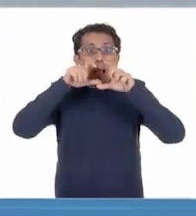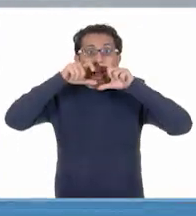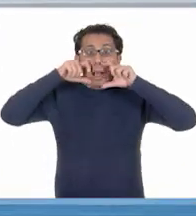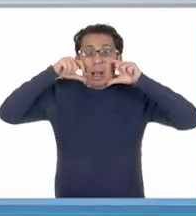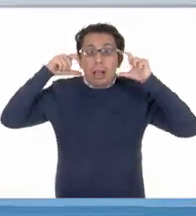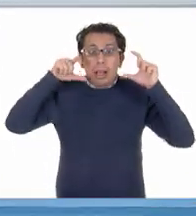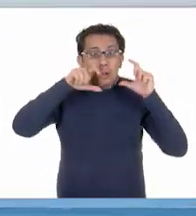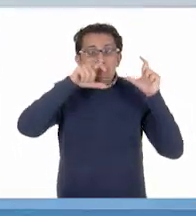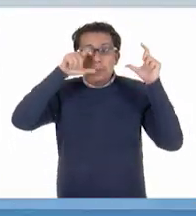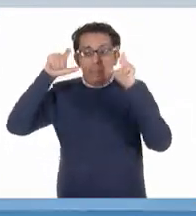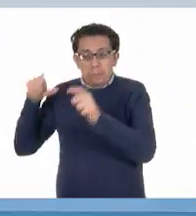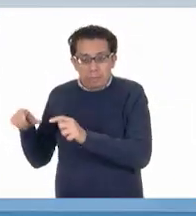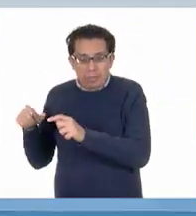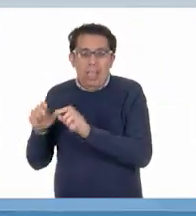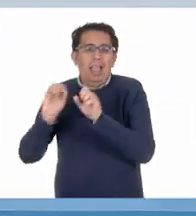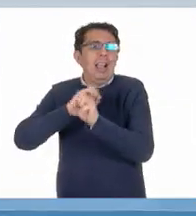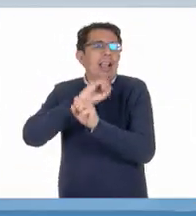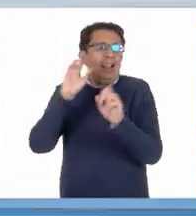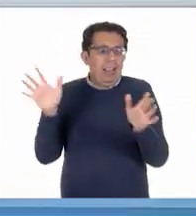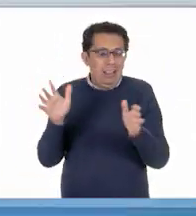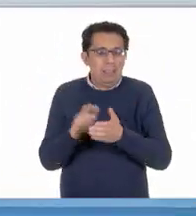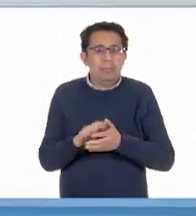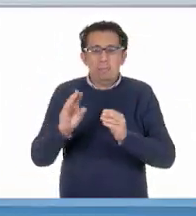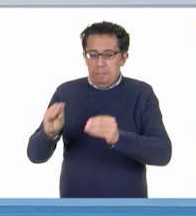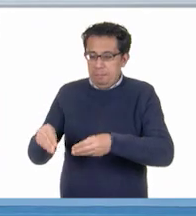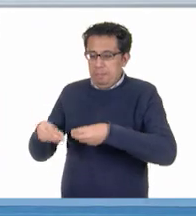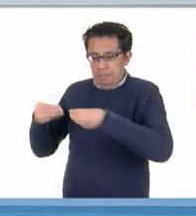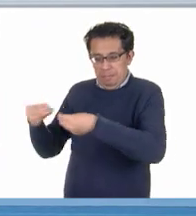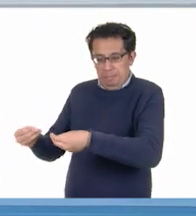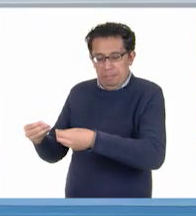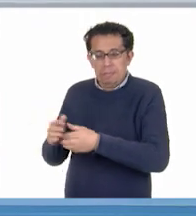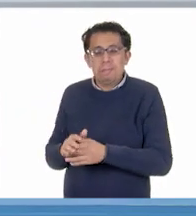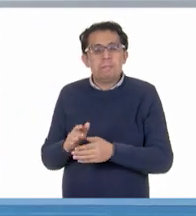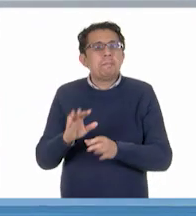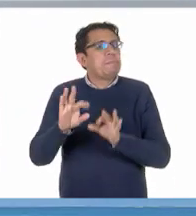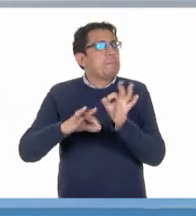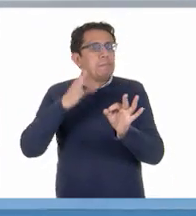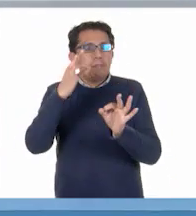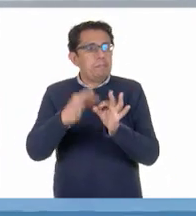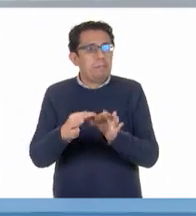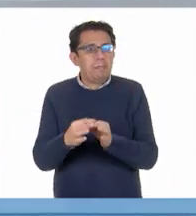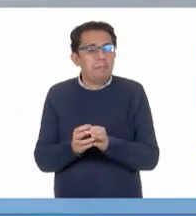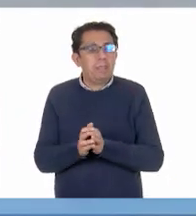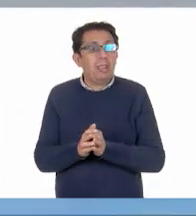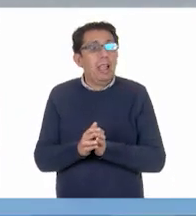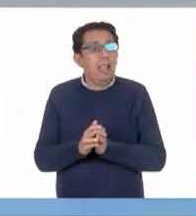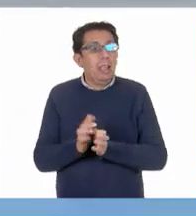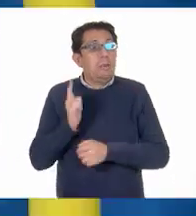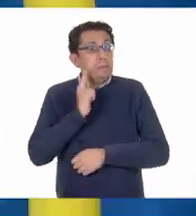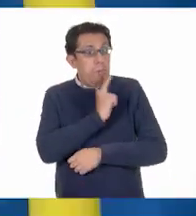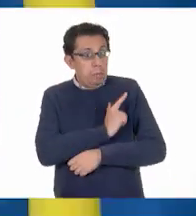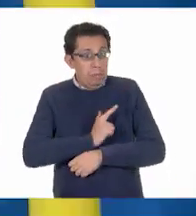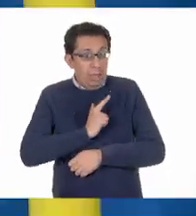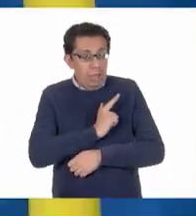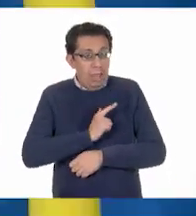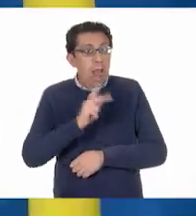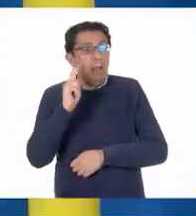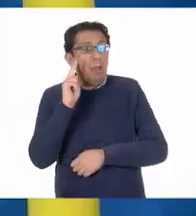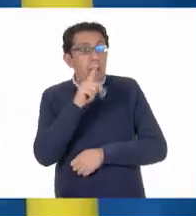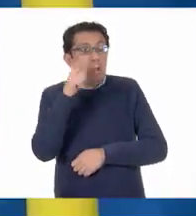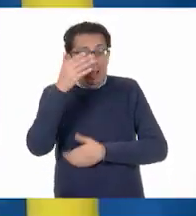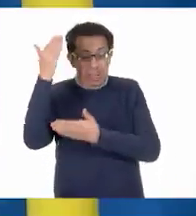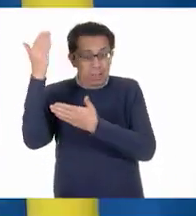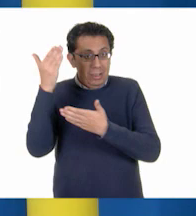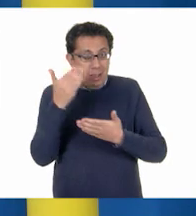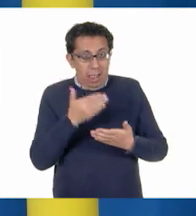supuesto. Y te lo entrego aquí. Sí. Tu manita, Sí, muy bien. listo. Listo. Me da mucho gusto que hayan llegado tan temprano a la clase de